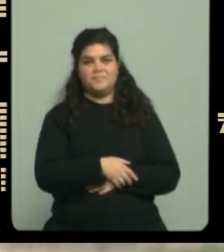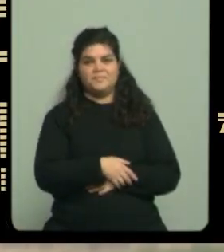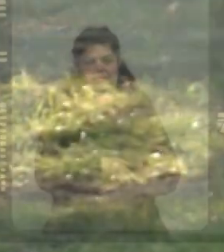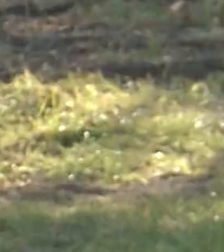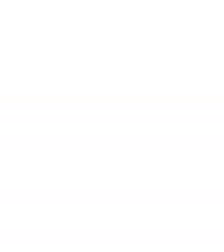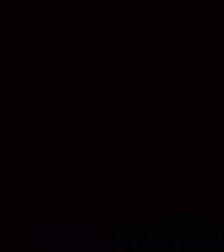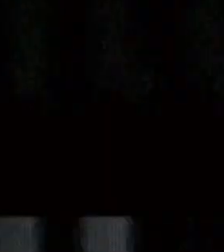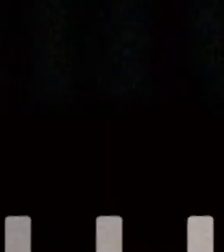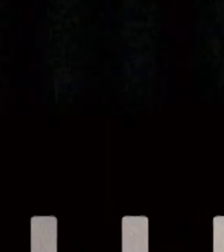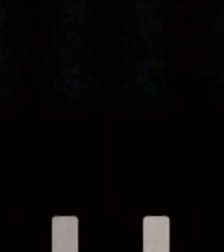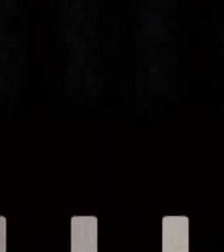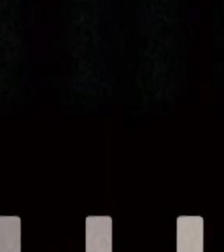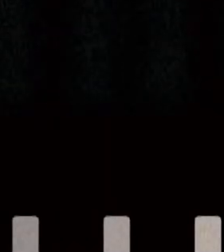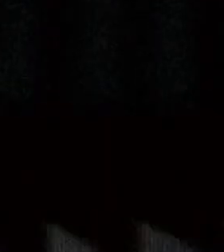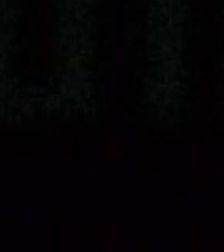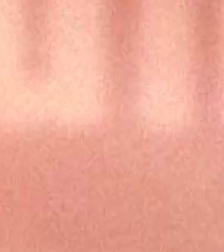Dale.